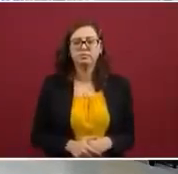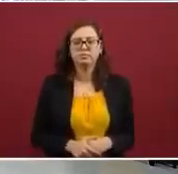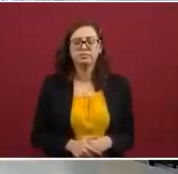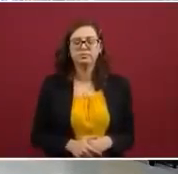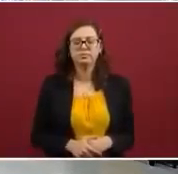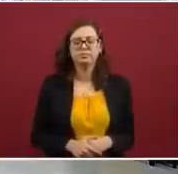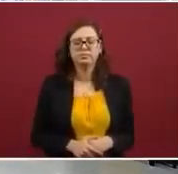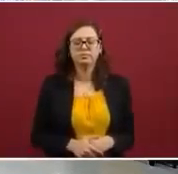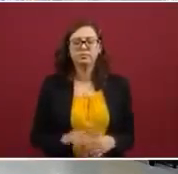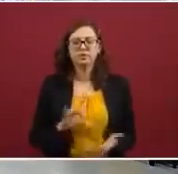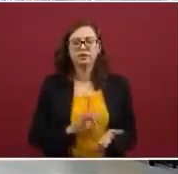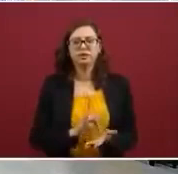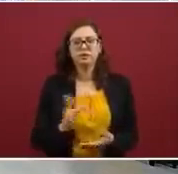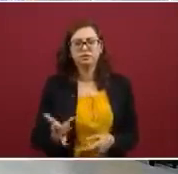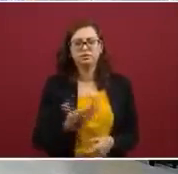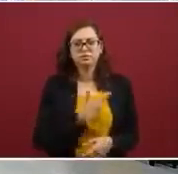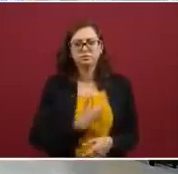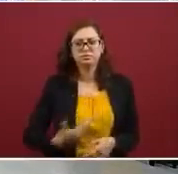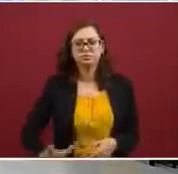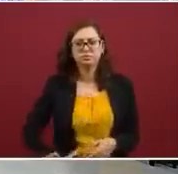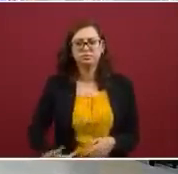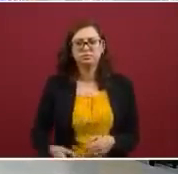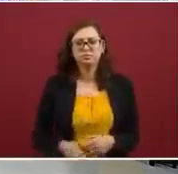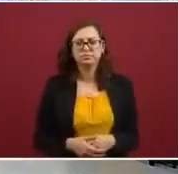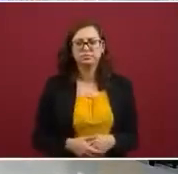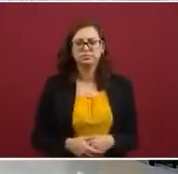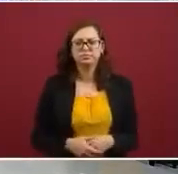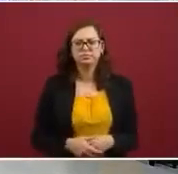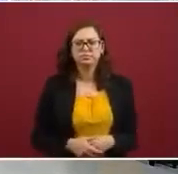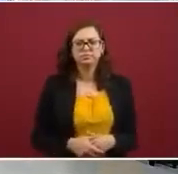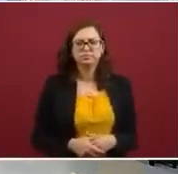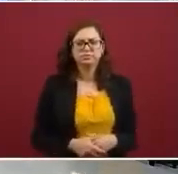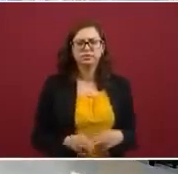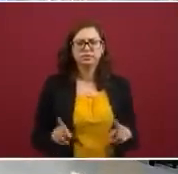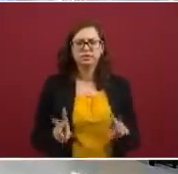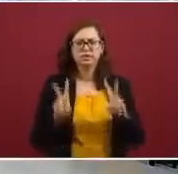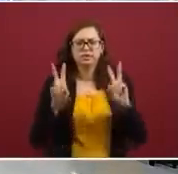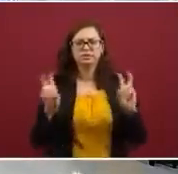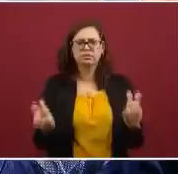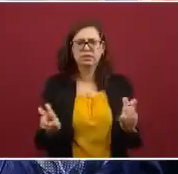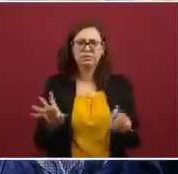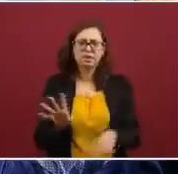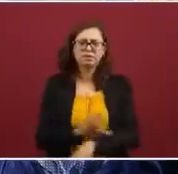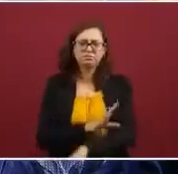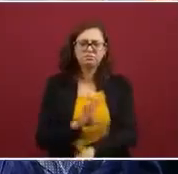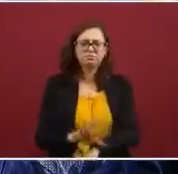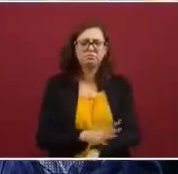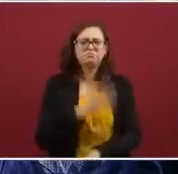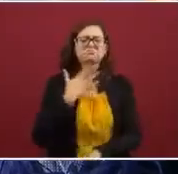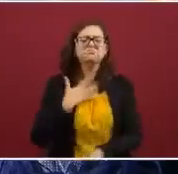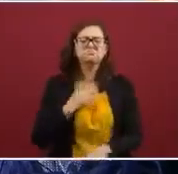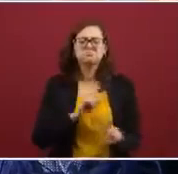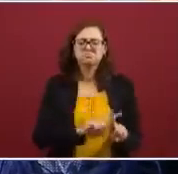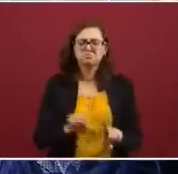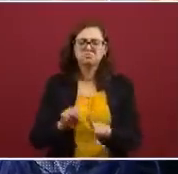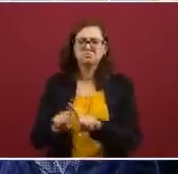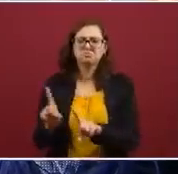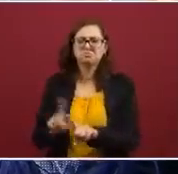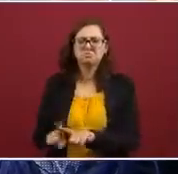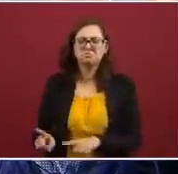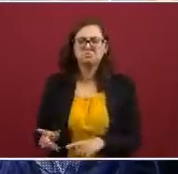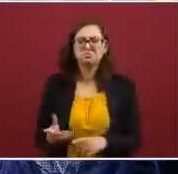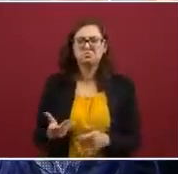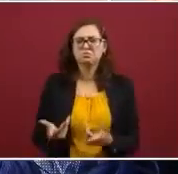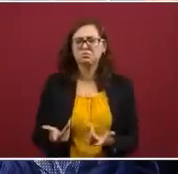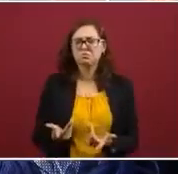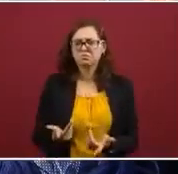Gracias, presidente. Quisiera preguntarle en el tema del sector energético, ¿por qué se decidió retomar el esquema de